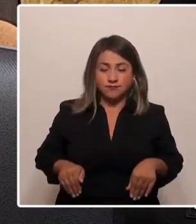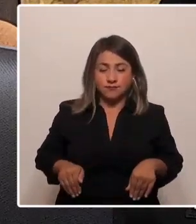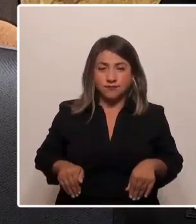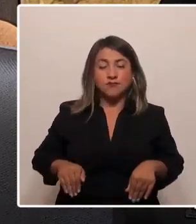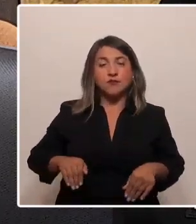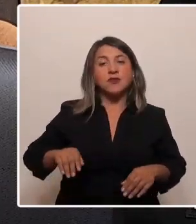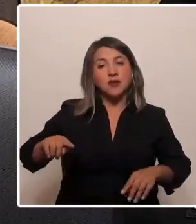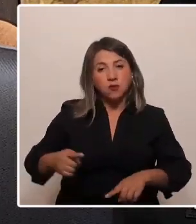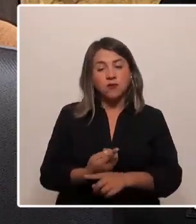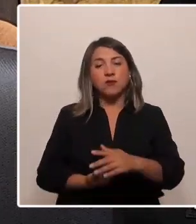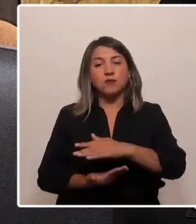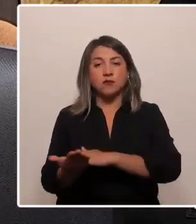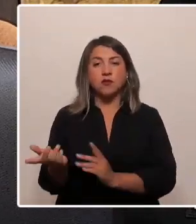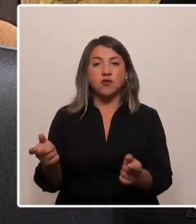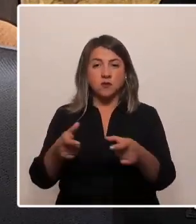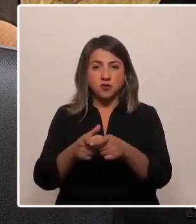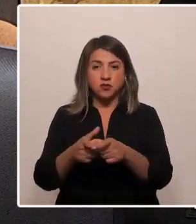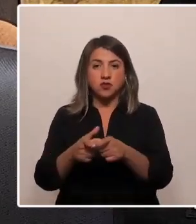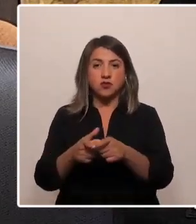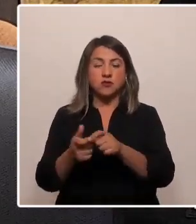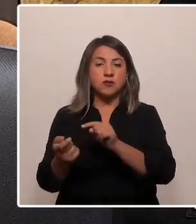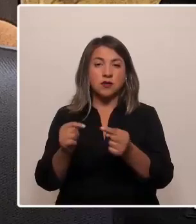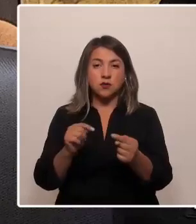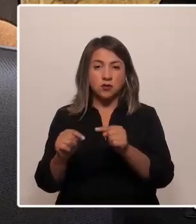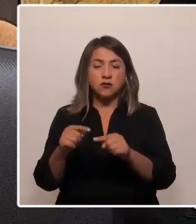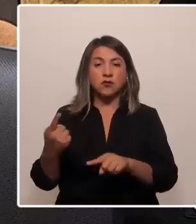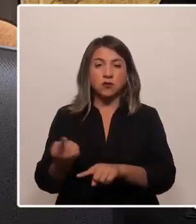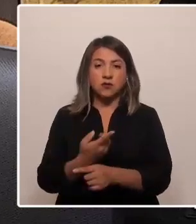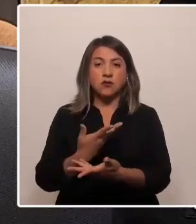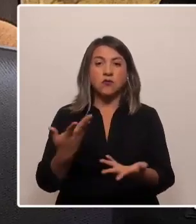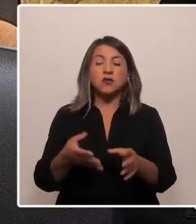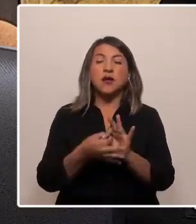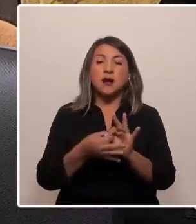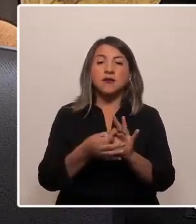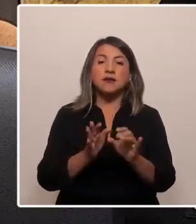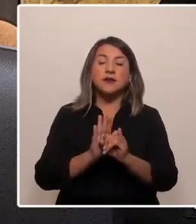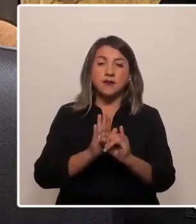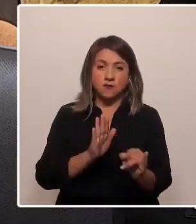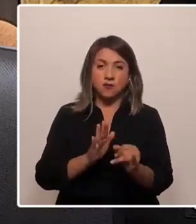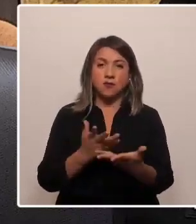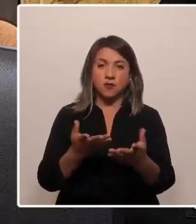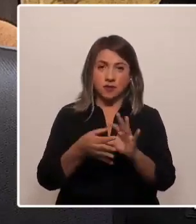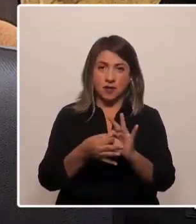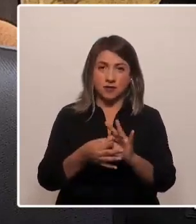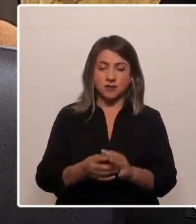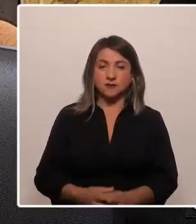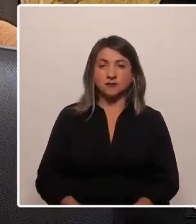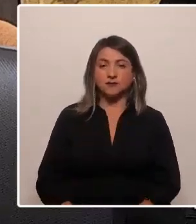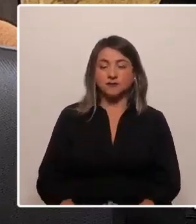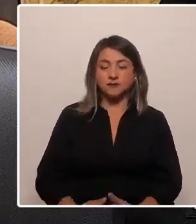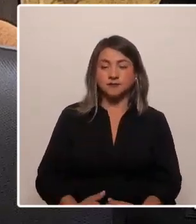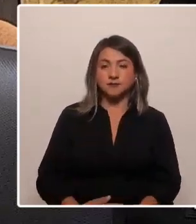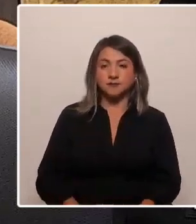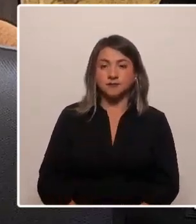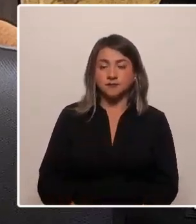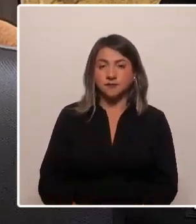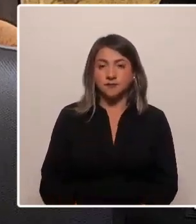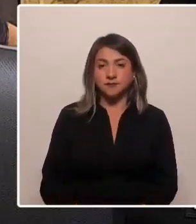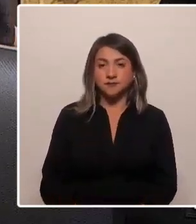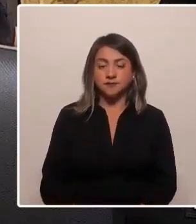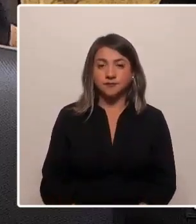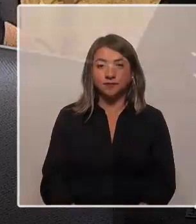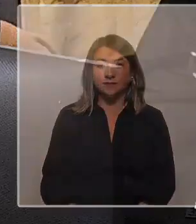deben volver a la comisión para que sean discutidos nuevamente. Muy agradecido por el informe. Muchas gracias. Pataque.